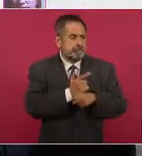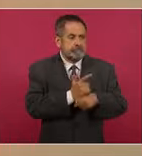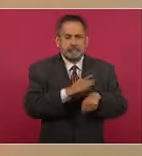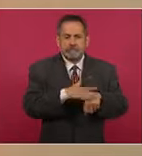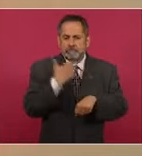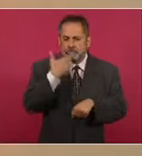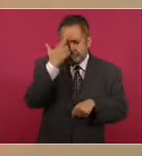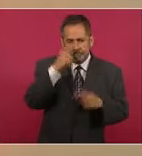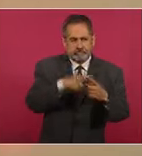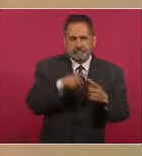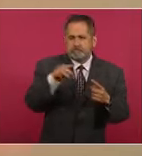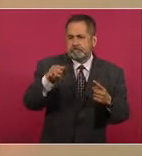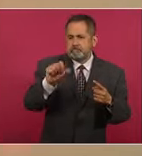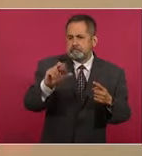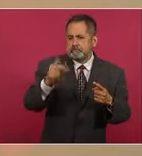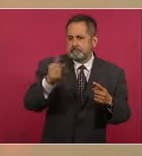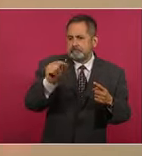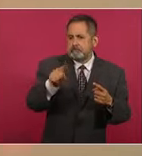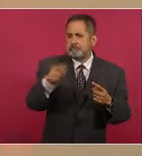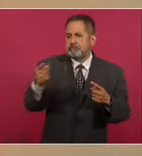Lourdes Mendoza. Siguiente.